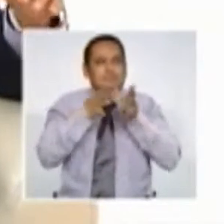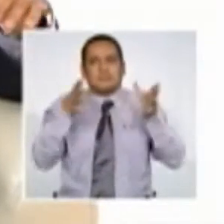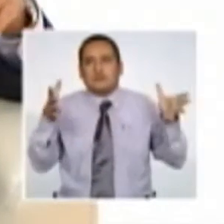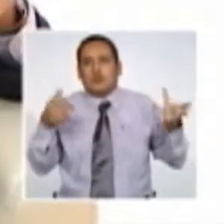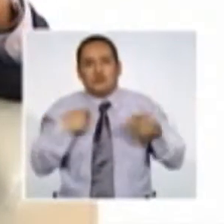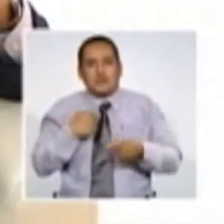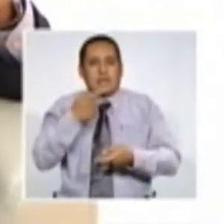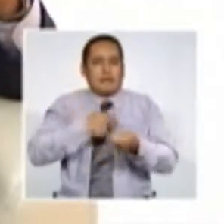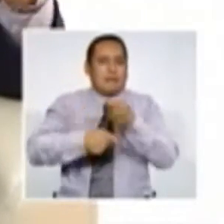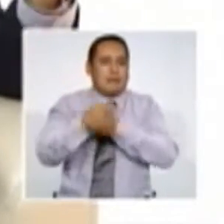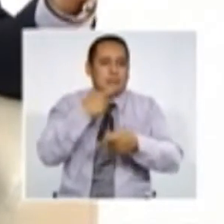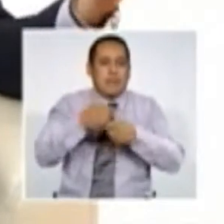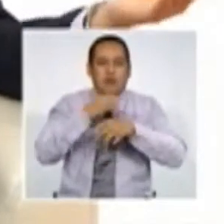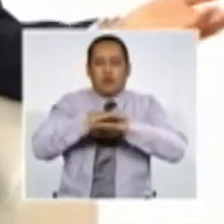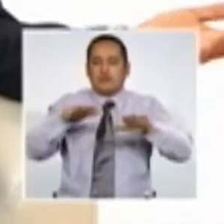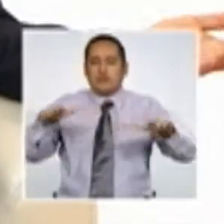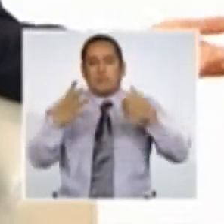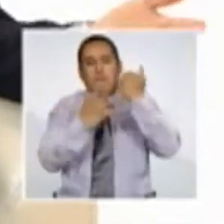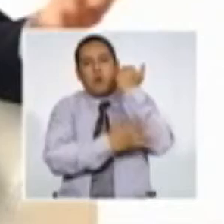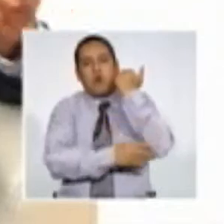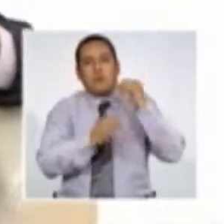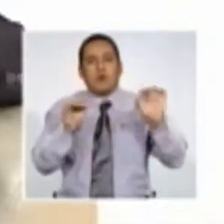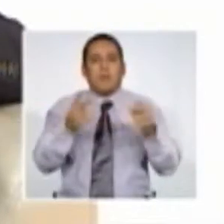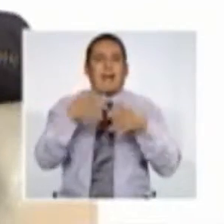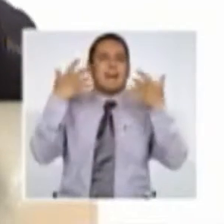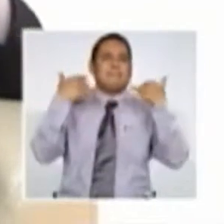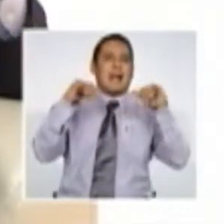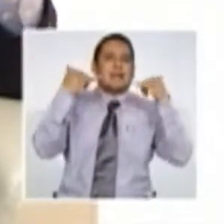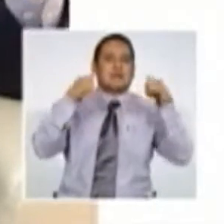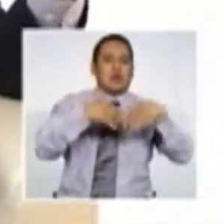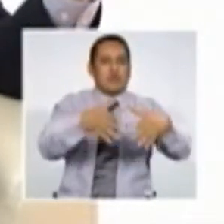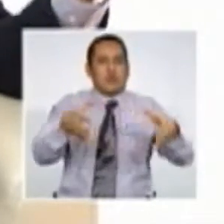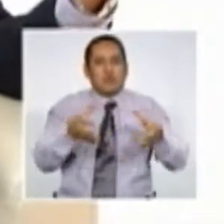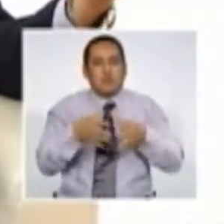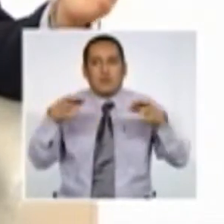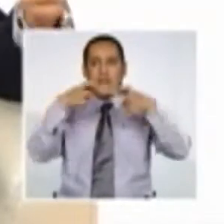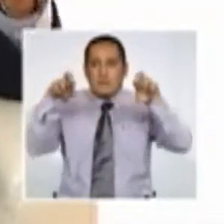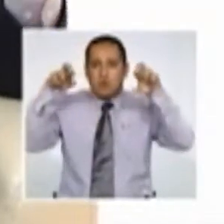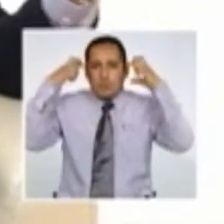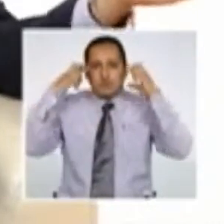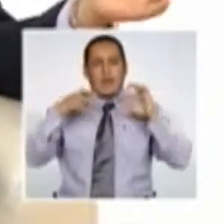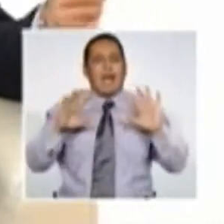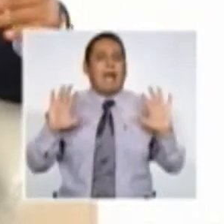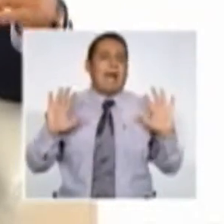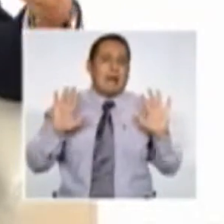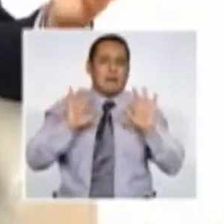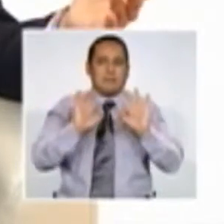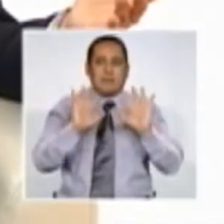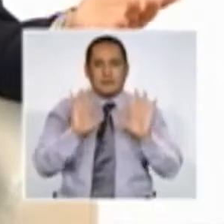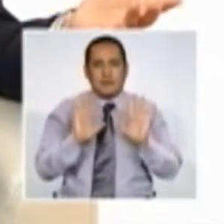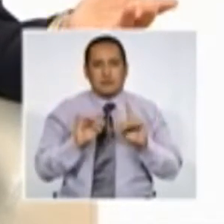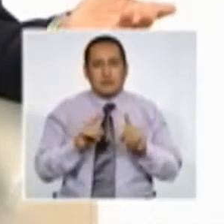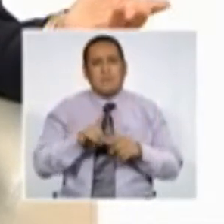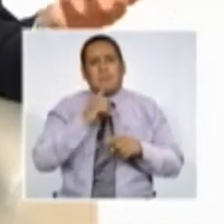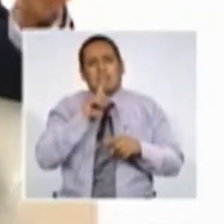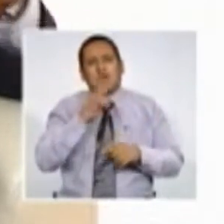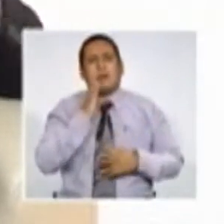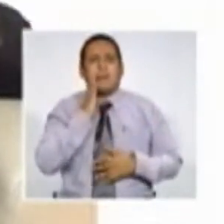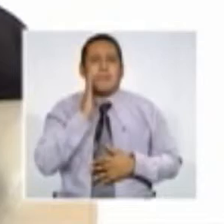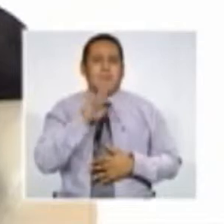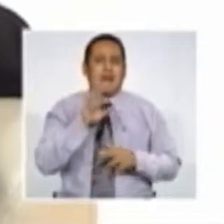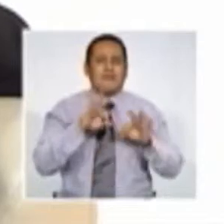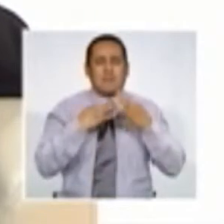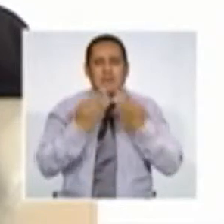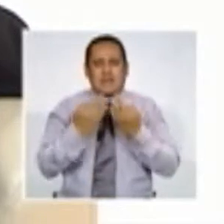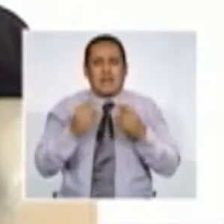fondos para hacer tal cosa para los niños pobres o para el paseo de la promoción, perfecto, pero eso será un tema de